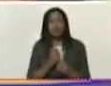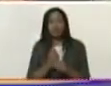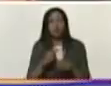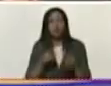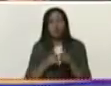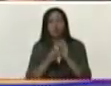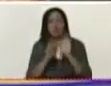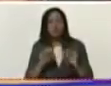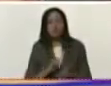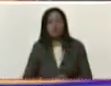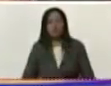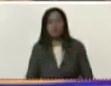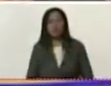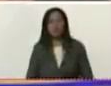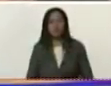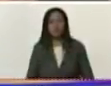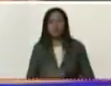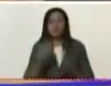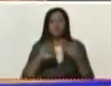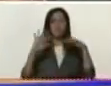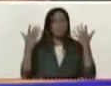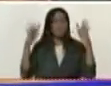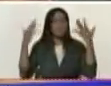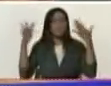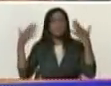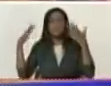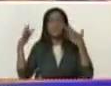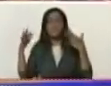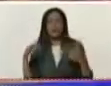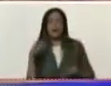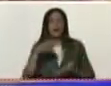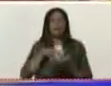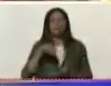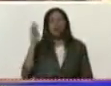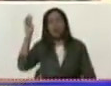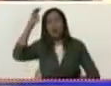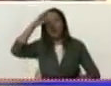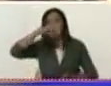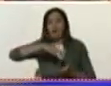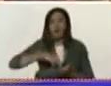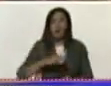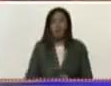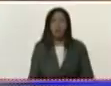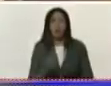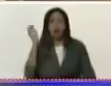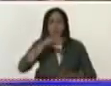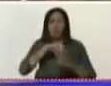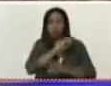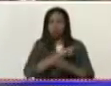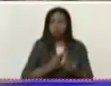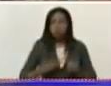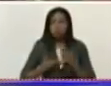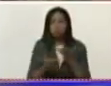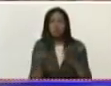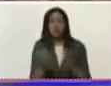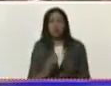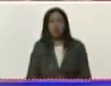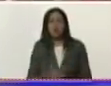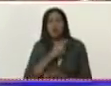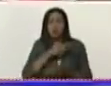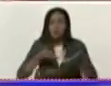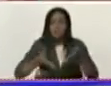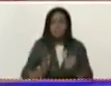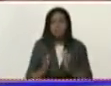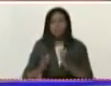Nicolás Maduro Moro, que le enviamos un aplauso desde el estado de Aragua, desde la Aragua potencia, la Aragua cuna de